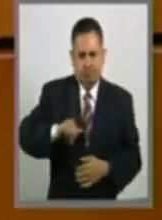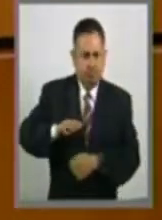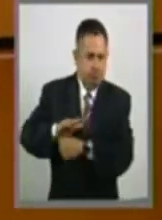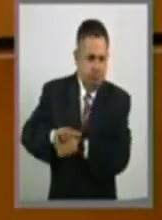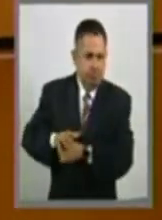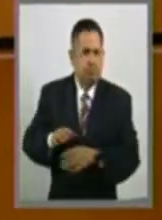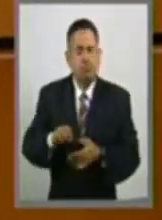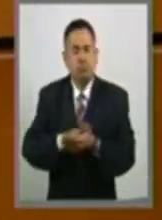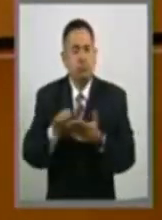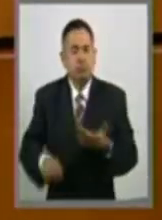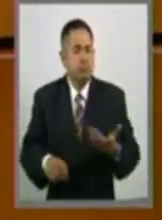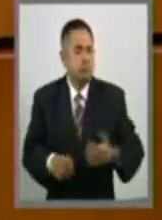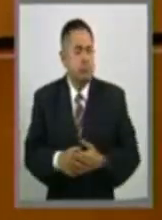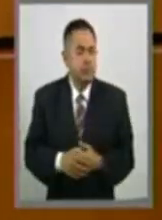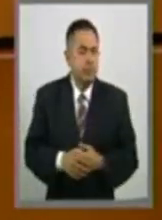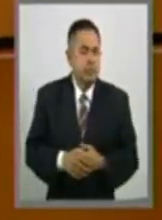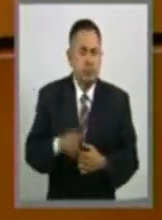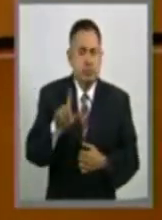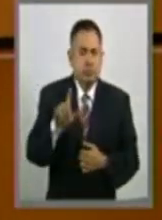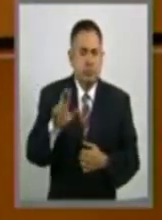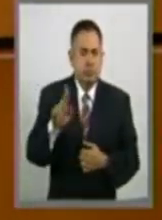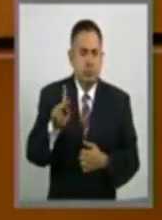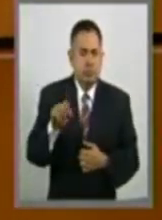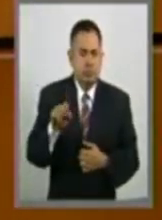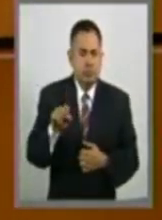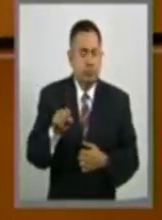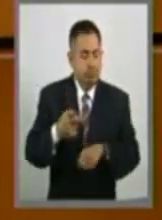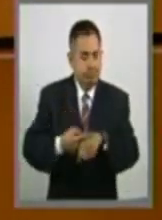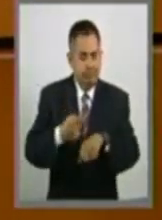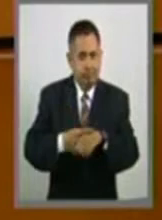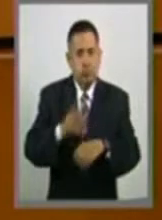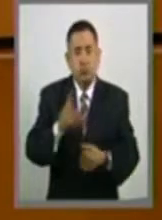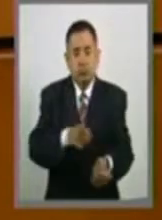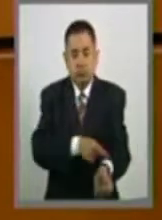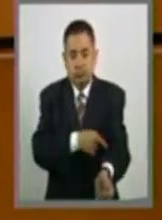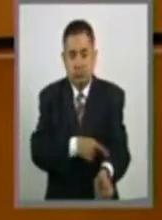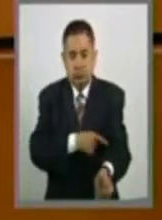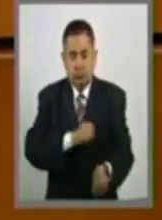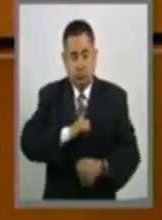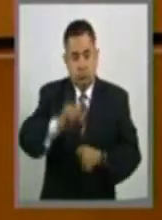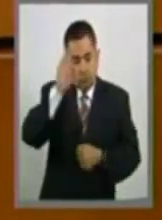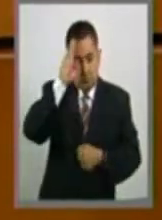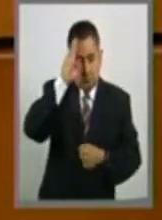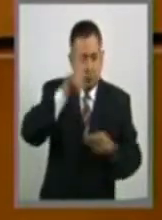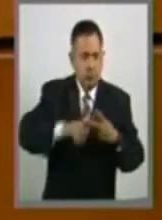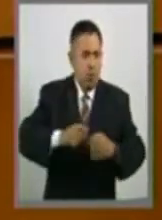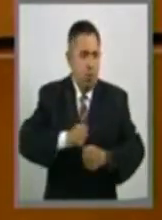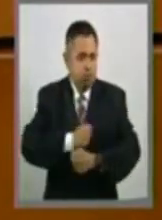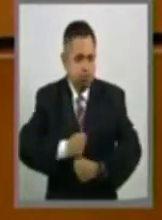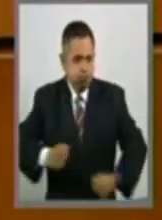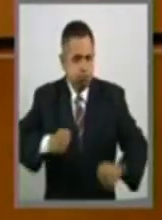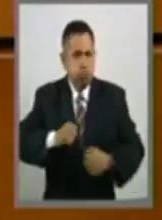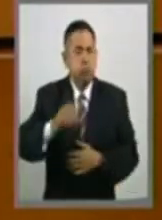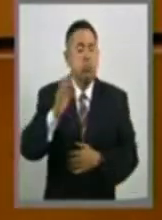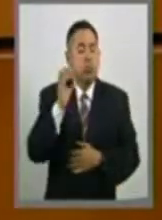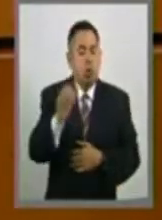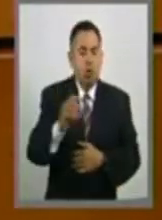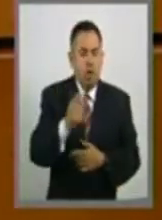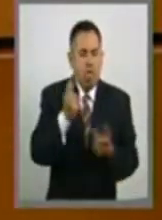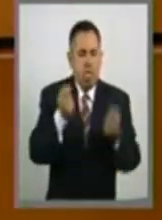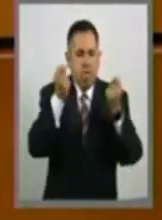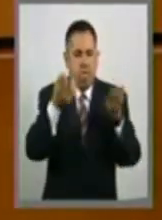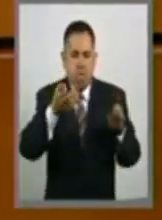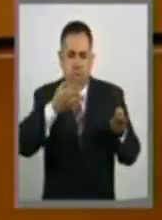por ejemplo, el lupus, alto nivel de colesterol, la obesidad e incluso la